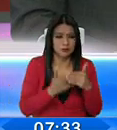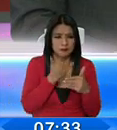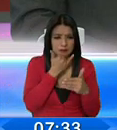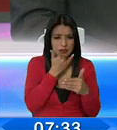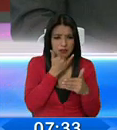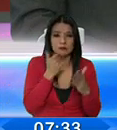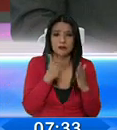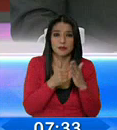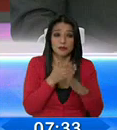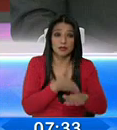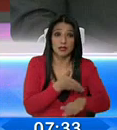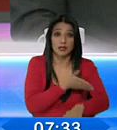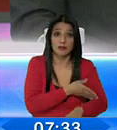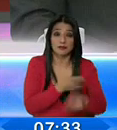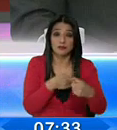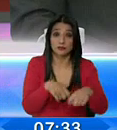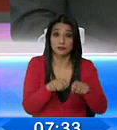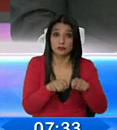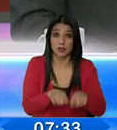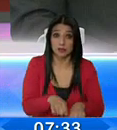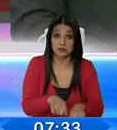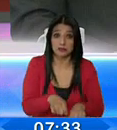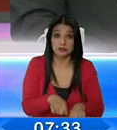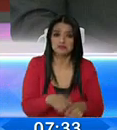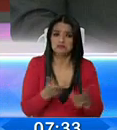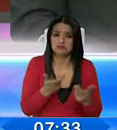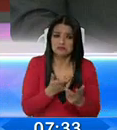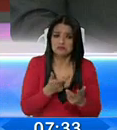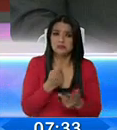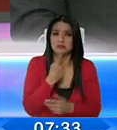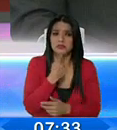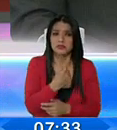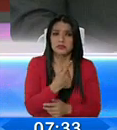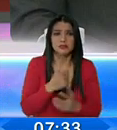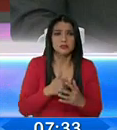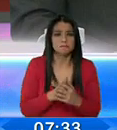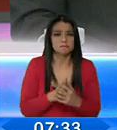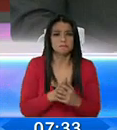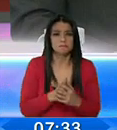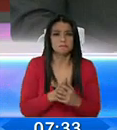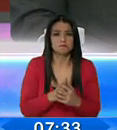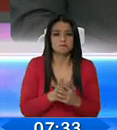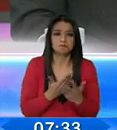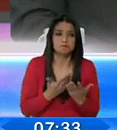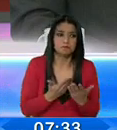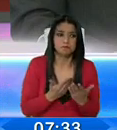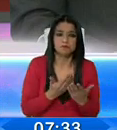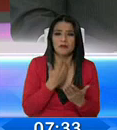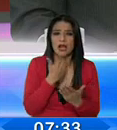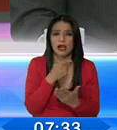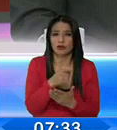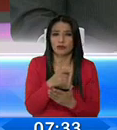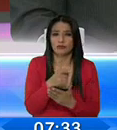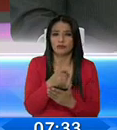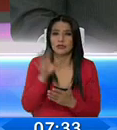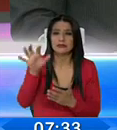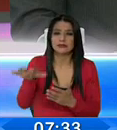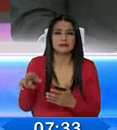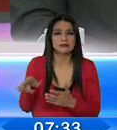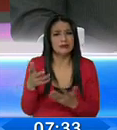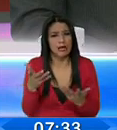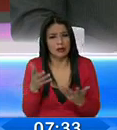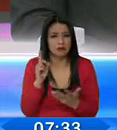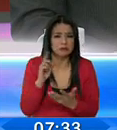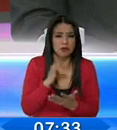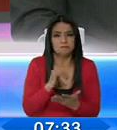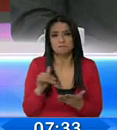proceso precontractual que configuraban una situación lesiva al interés del Estado y por